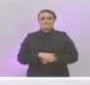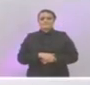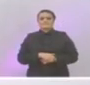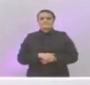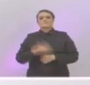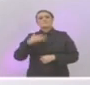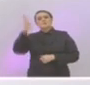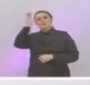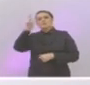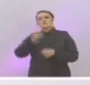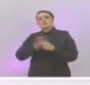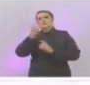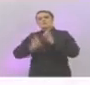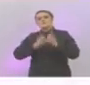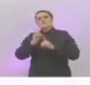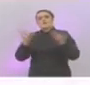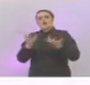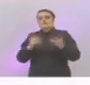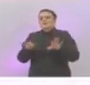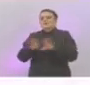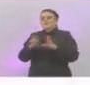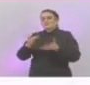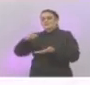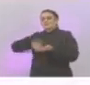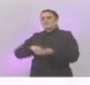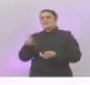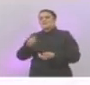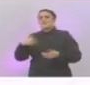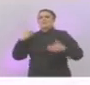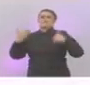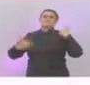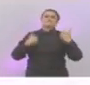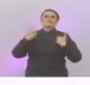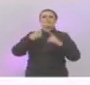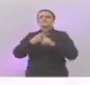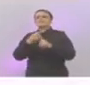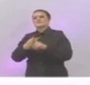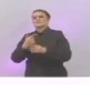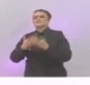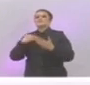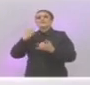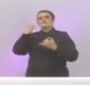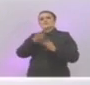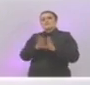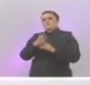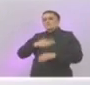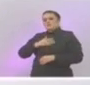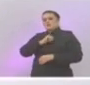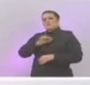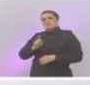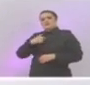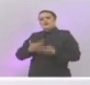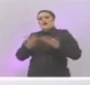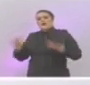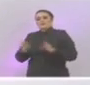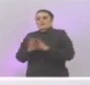La cultura y el deporte hacen pueblos alegres, optimistas, con identidad y generan un